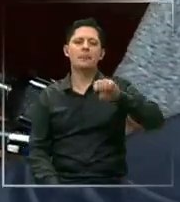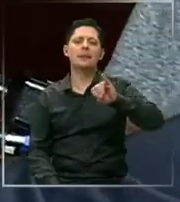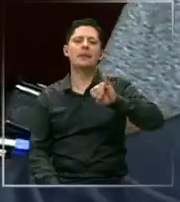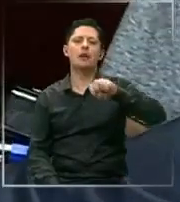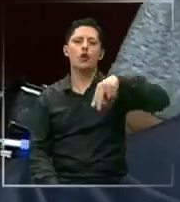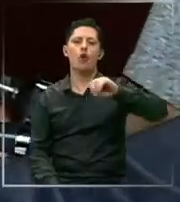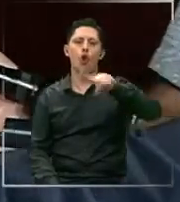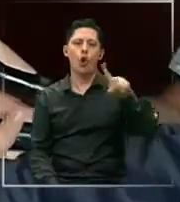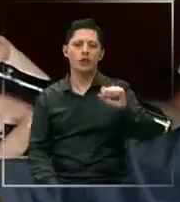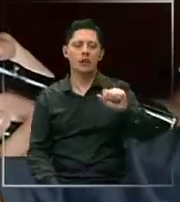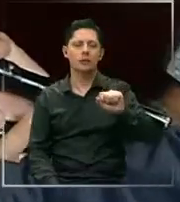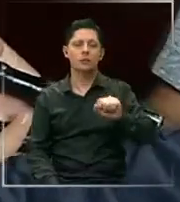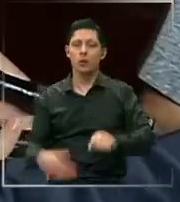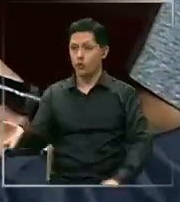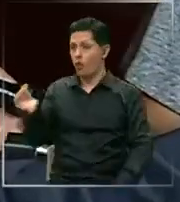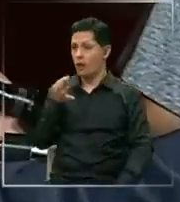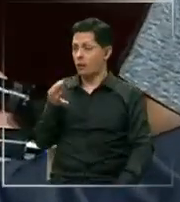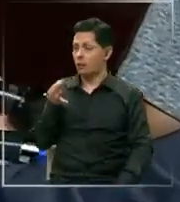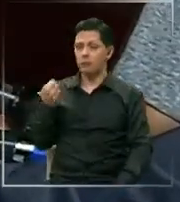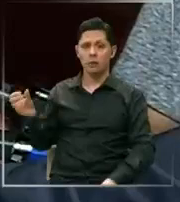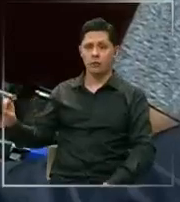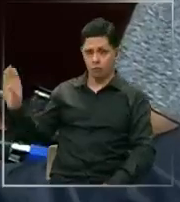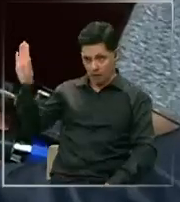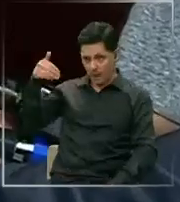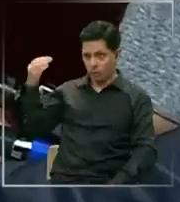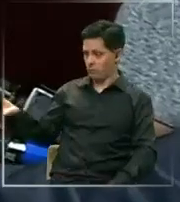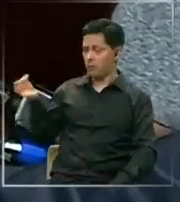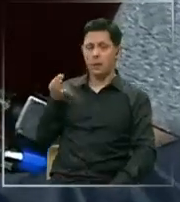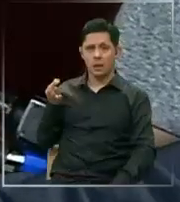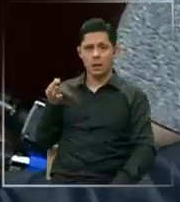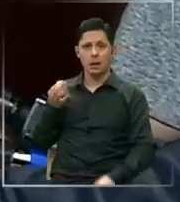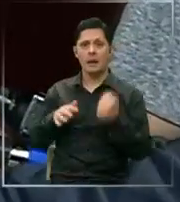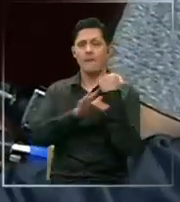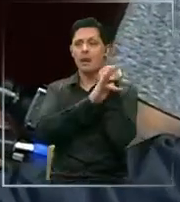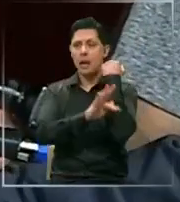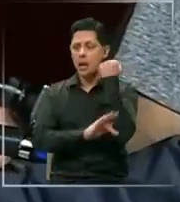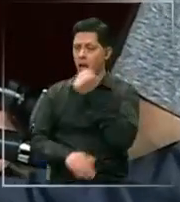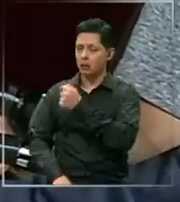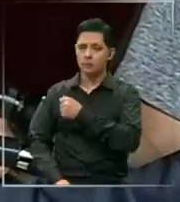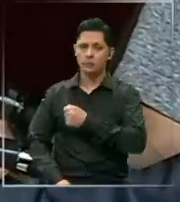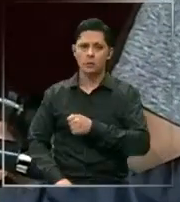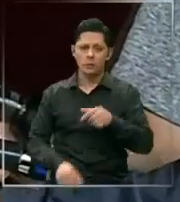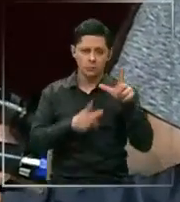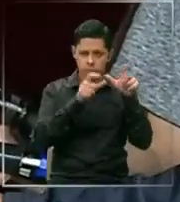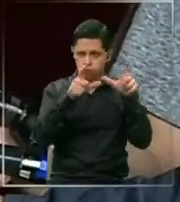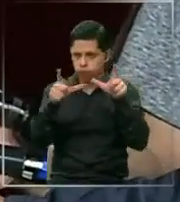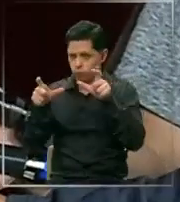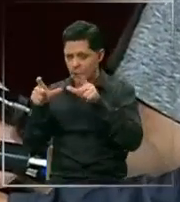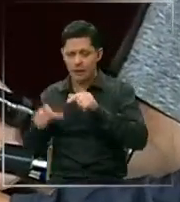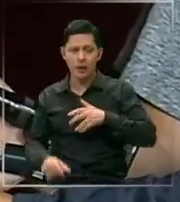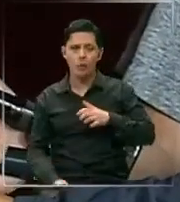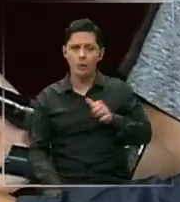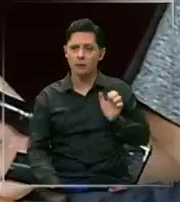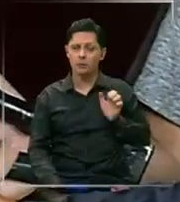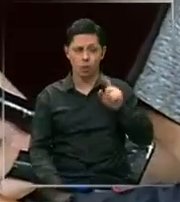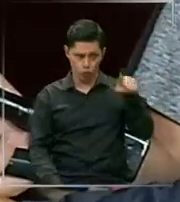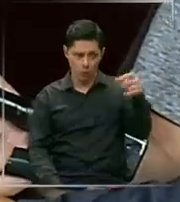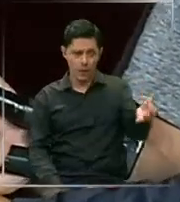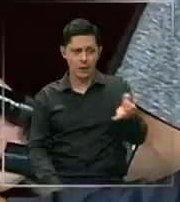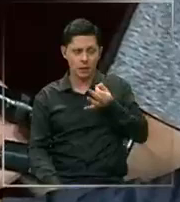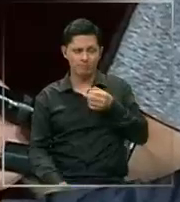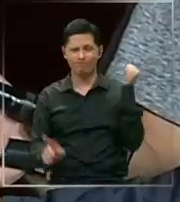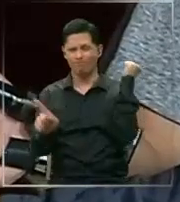Bueno, tuvimos un llamado de parte de la Fiscalía solicitando la comprensión de la Brigada de Homicidios por este hecho que tú comentabas